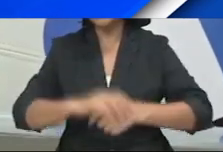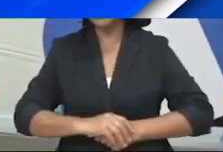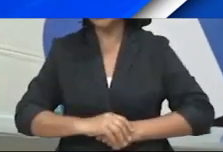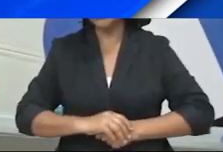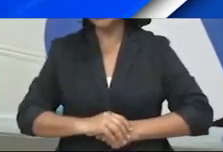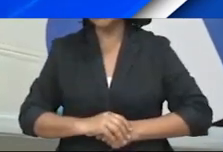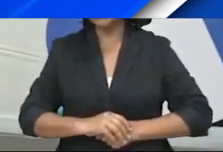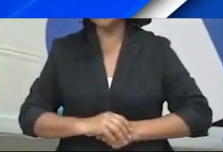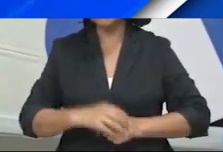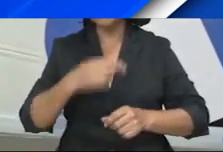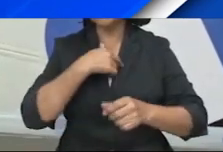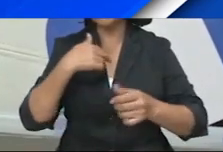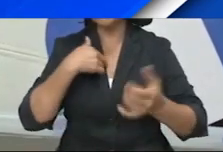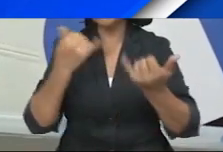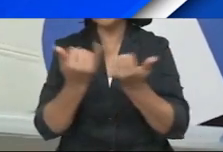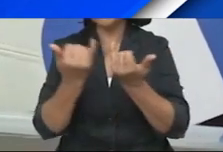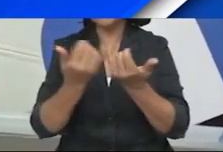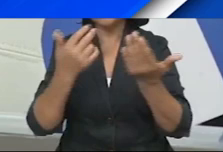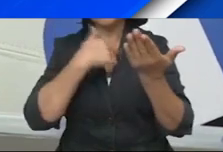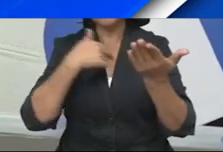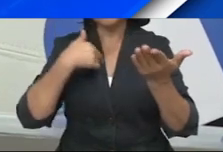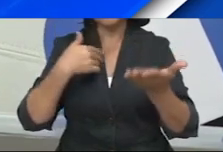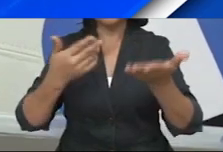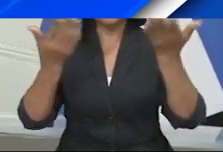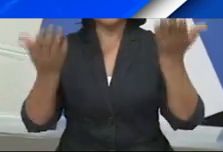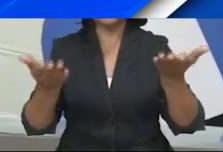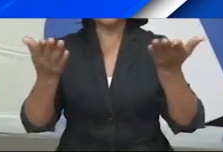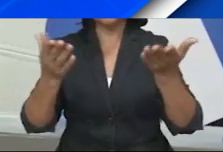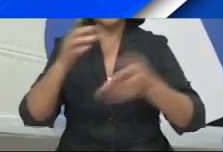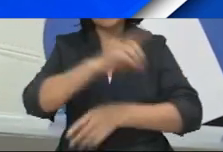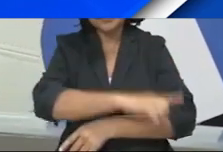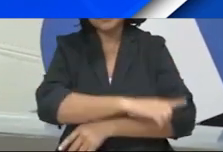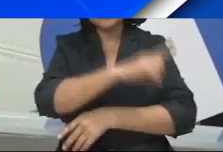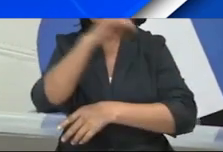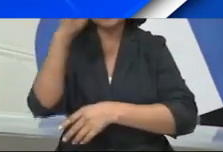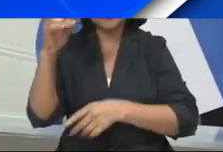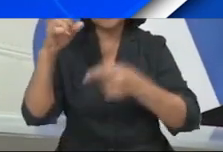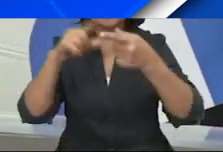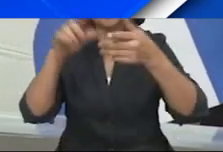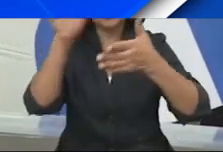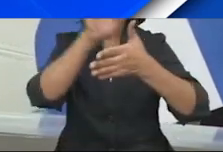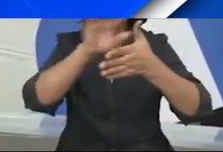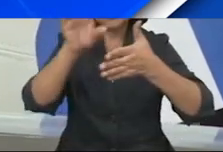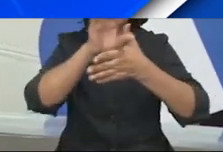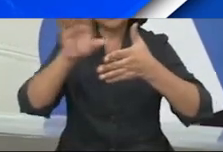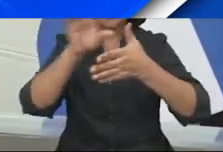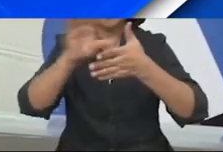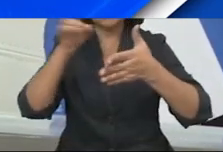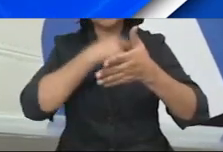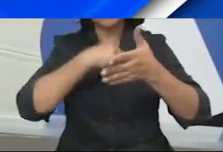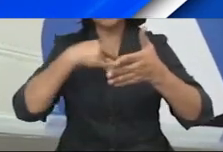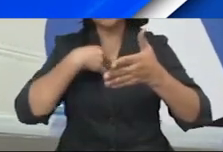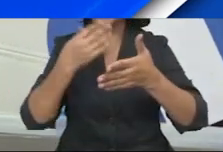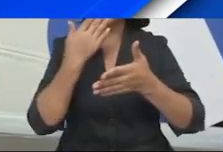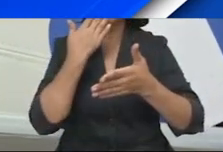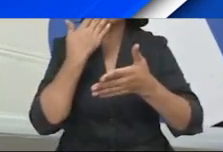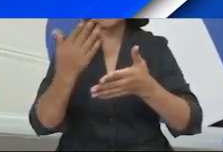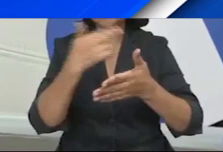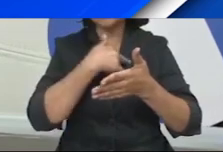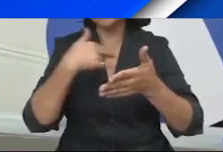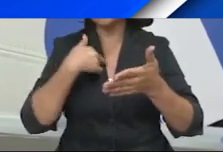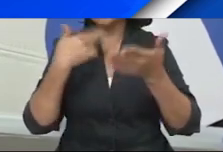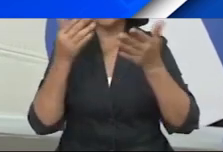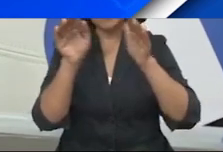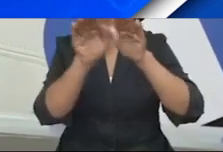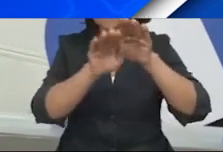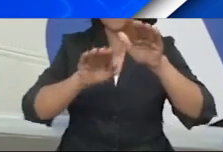No simplemente a conmemorar una efeméride, un día en el calendario, no por bien merecida, sino